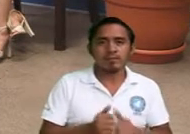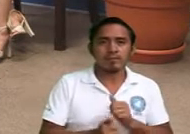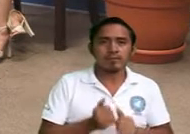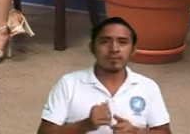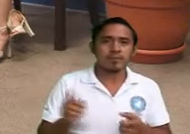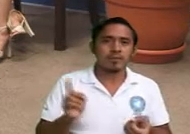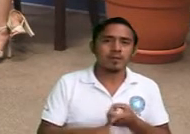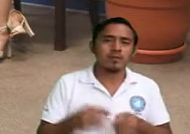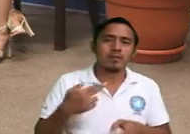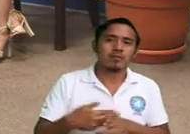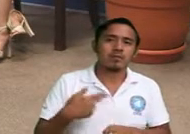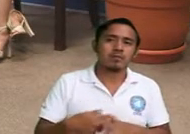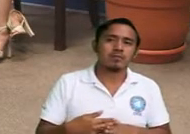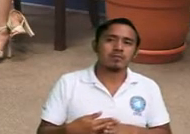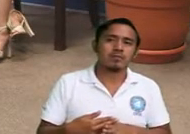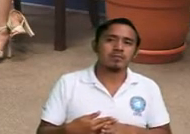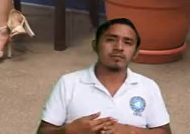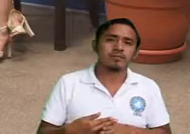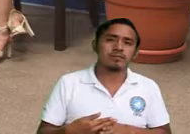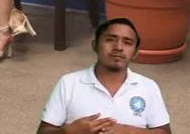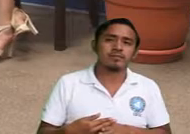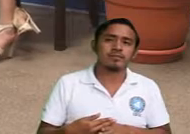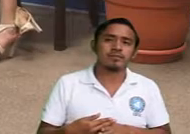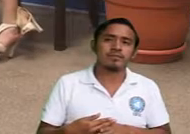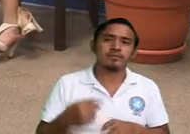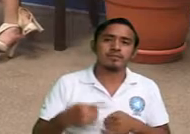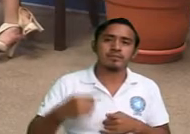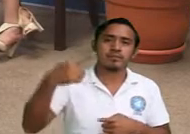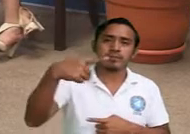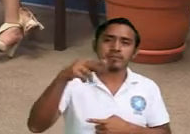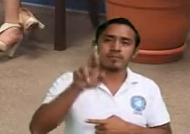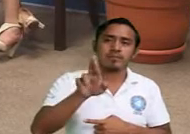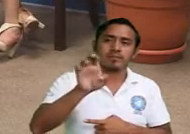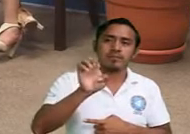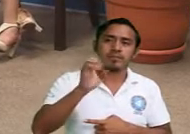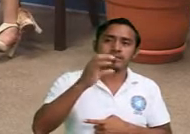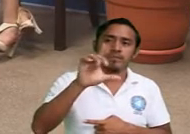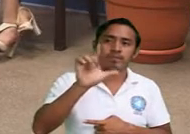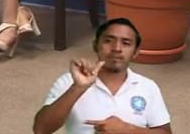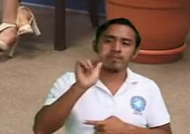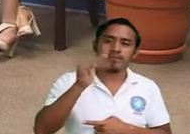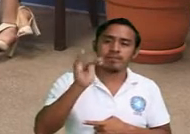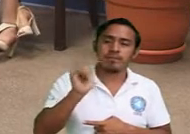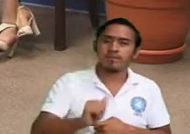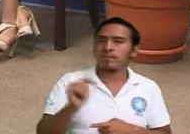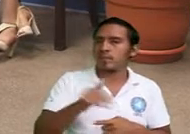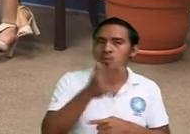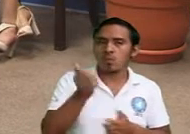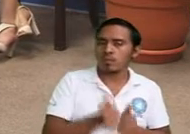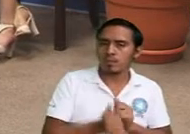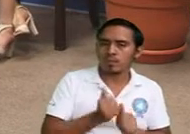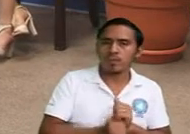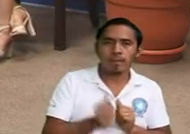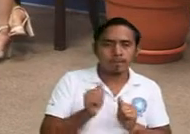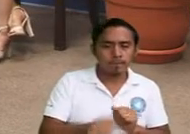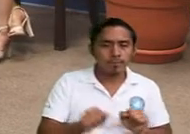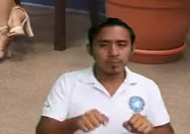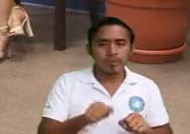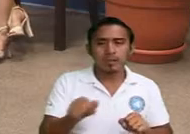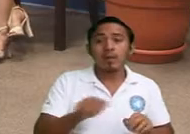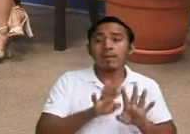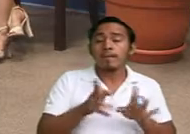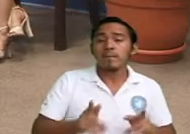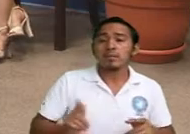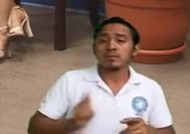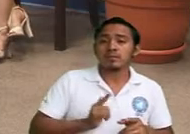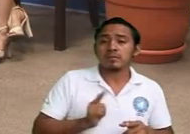la llamada, ¿cómo que se llama? Preeclampsia. Sí. ¿Qué otro riesgo puede sufrir una mujer